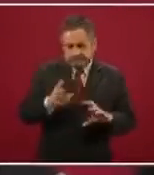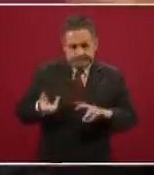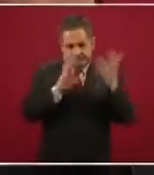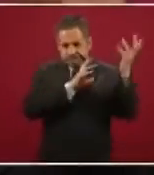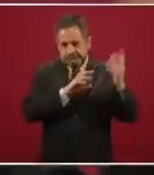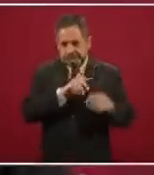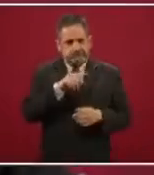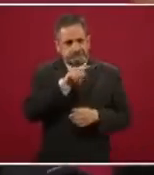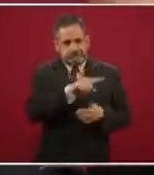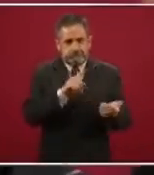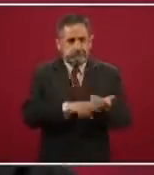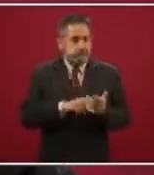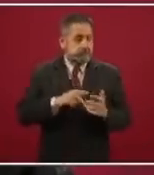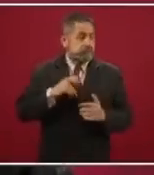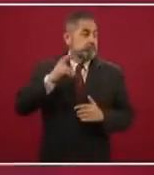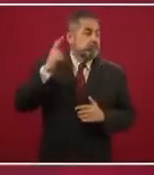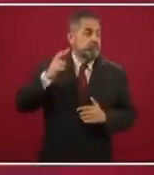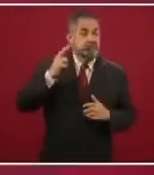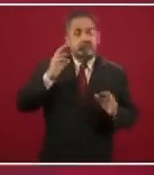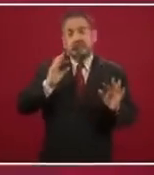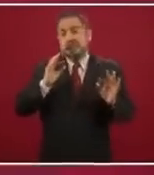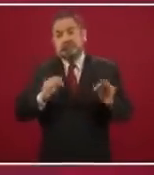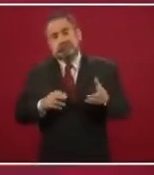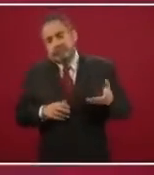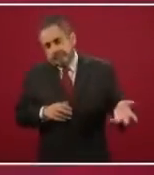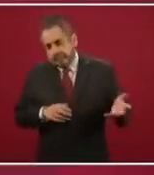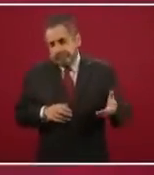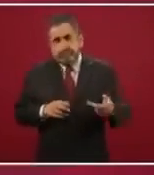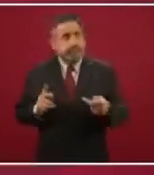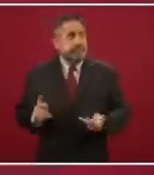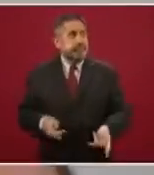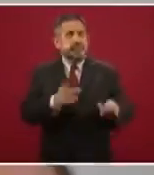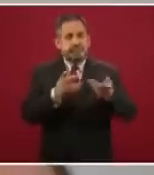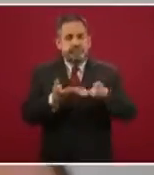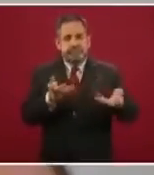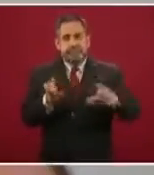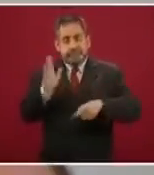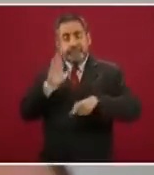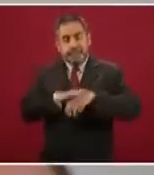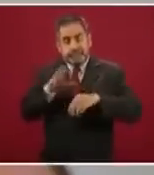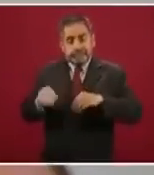se convirtió en Alteza Serenísima y todavía vendió otro